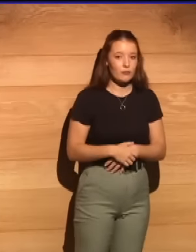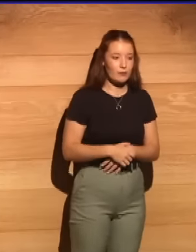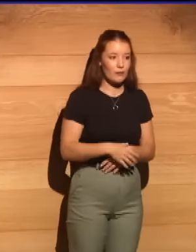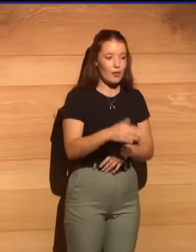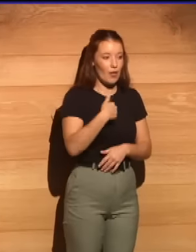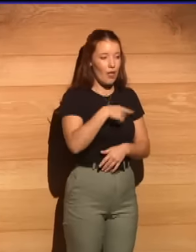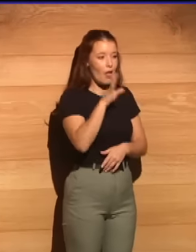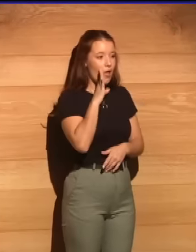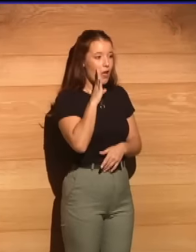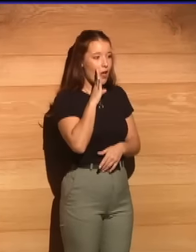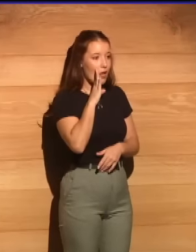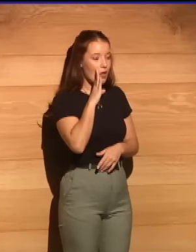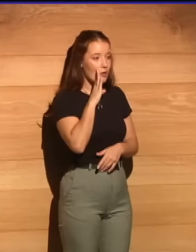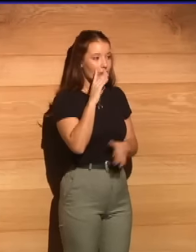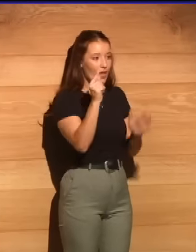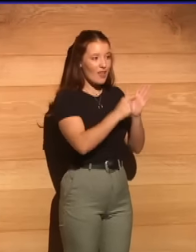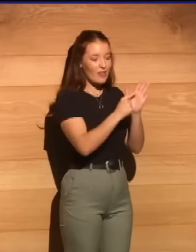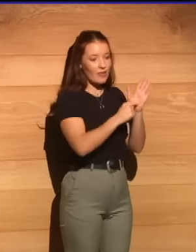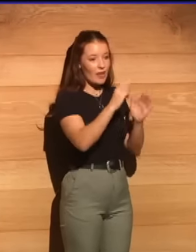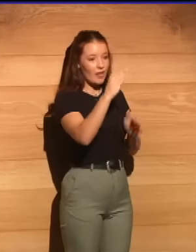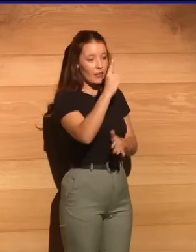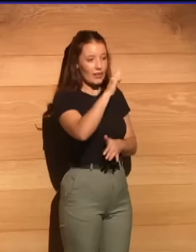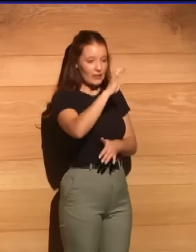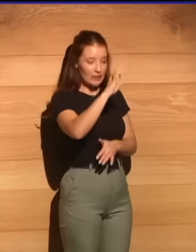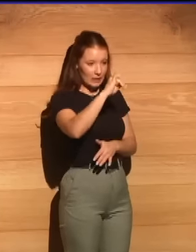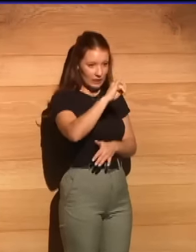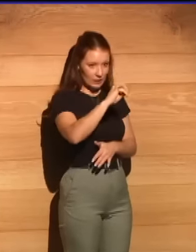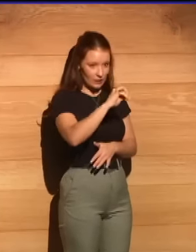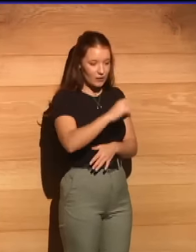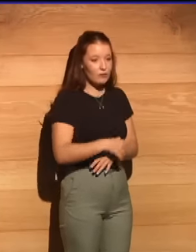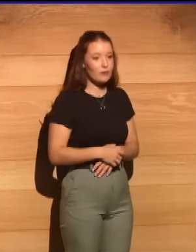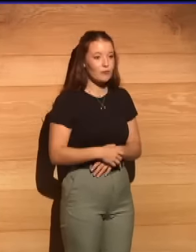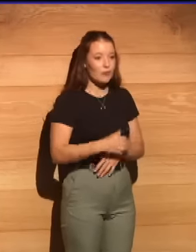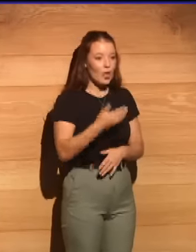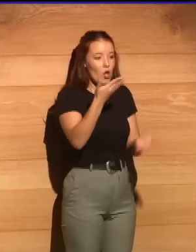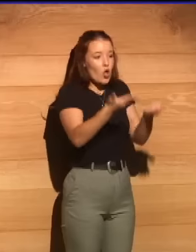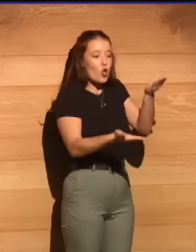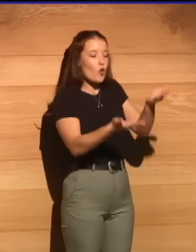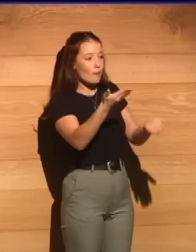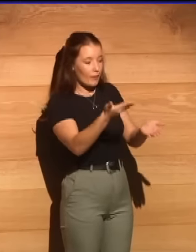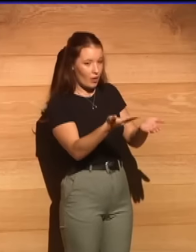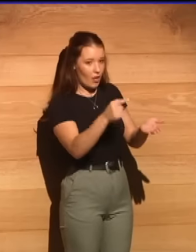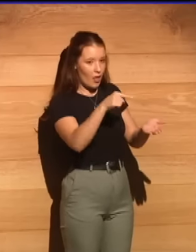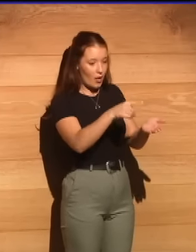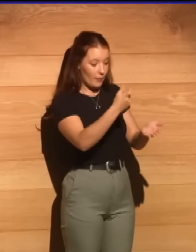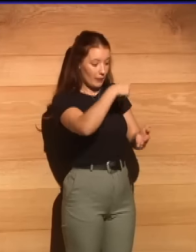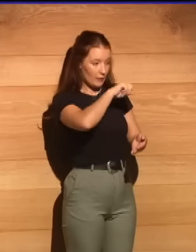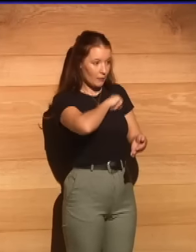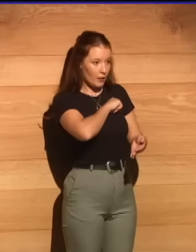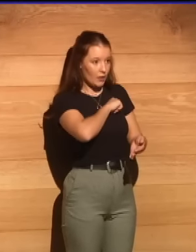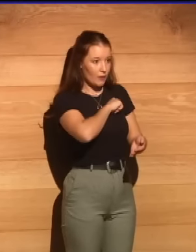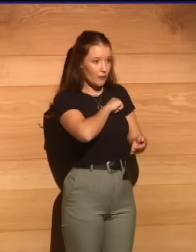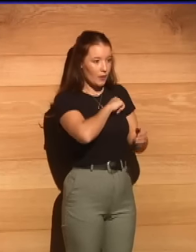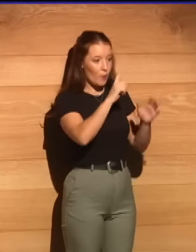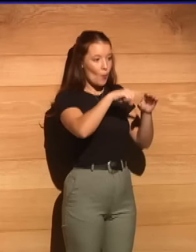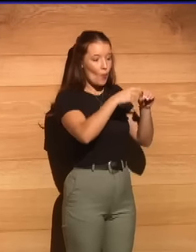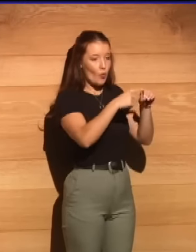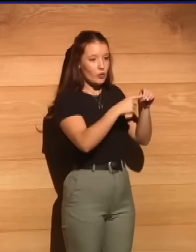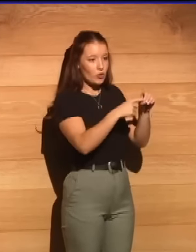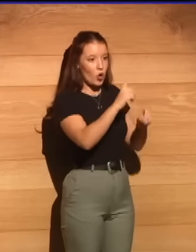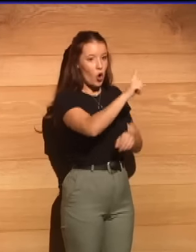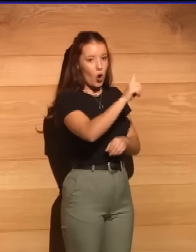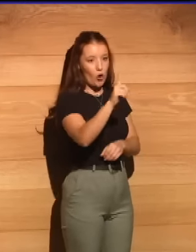de digitalización que todos tomamos de referencia a nivel de la Unión Europea, donde nos compara promedio. España sale en una posición 11 en promedio, que no